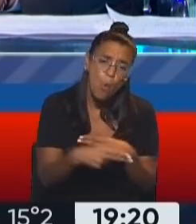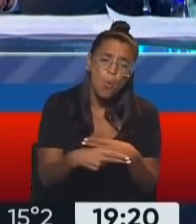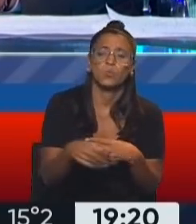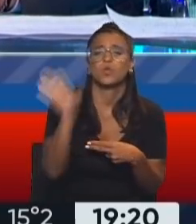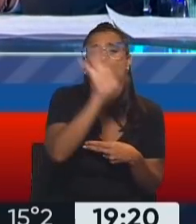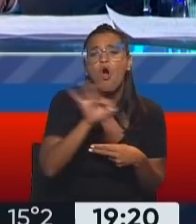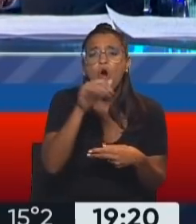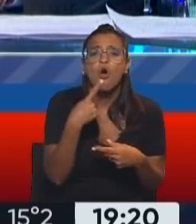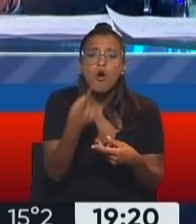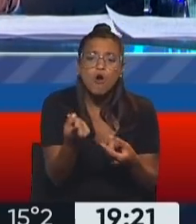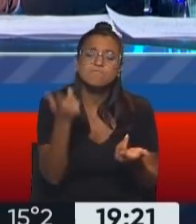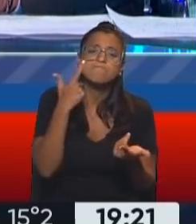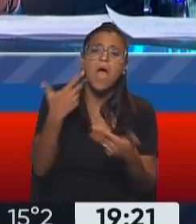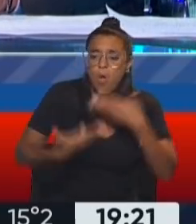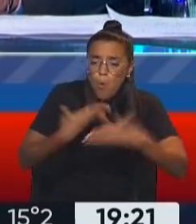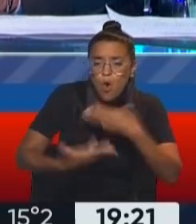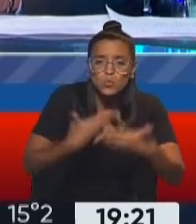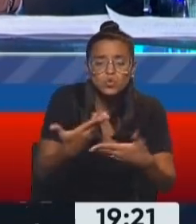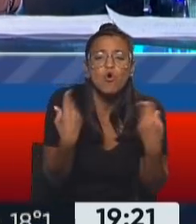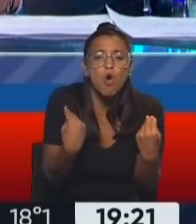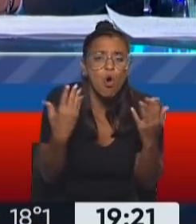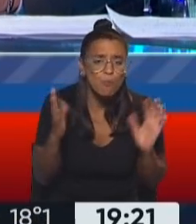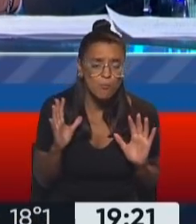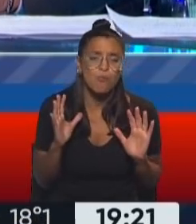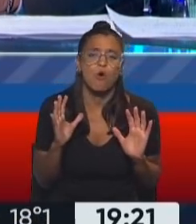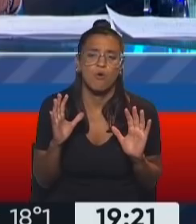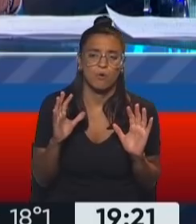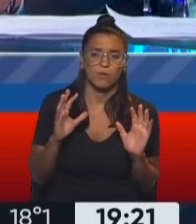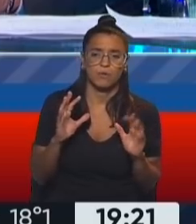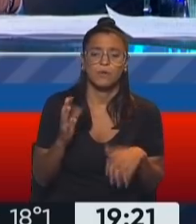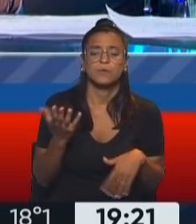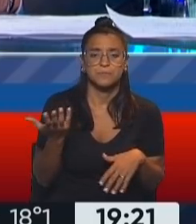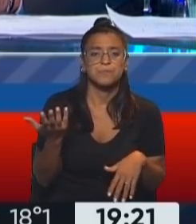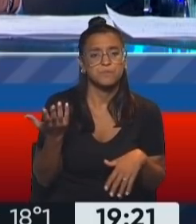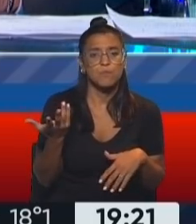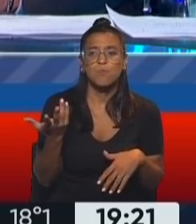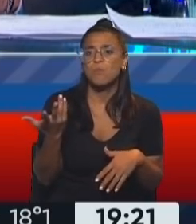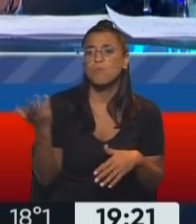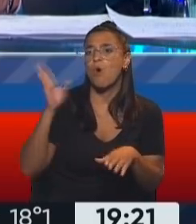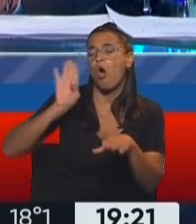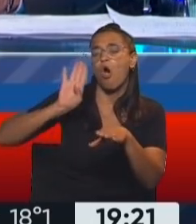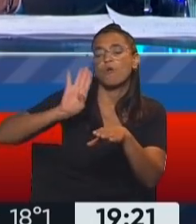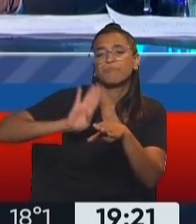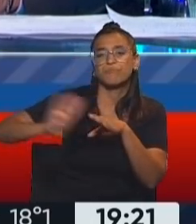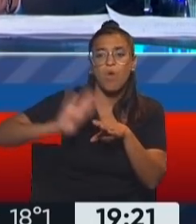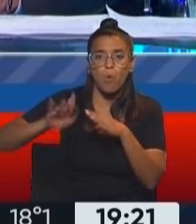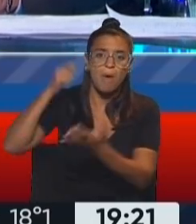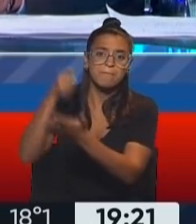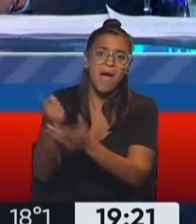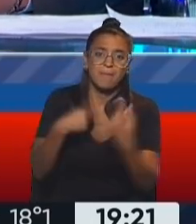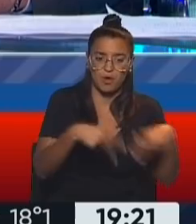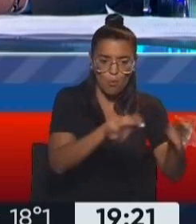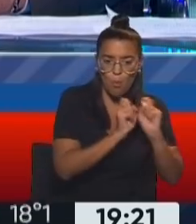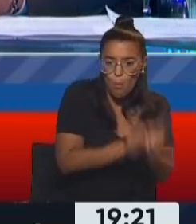términos de la evaluación, la evolución de cómo debería ser la llegada de la Argentina al déficit cero, tal cual reclama el